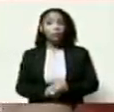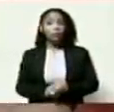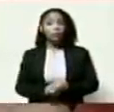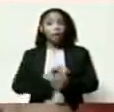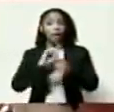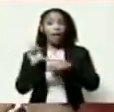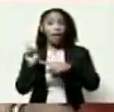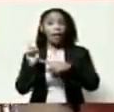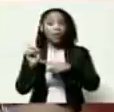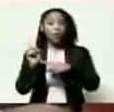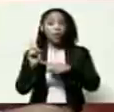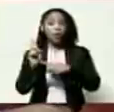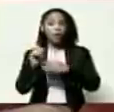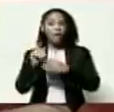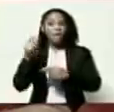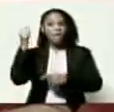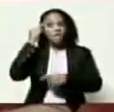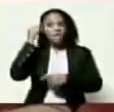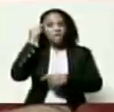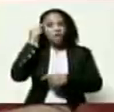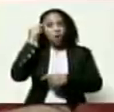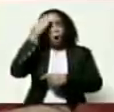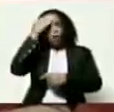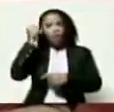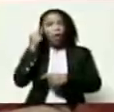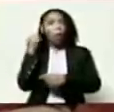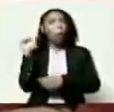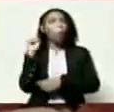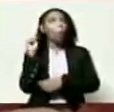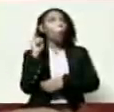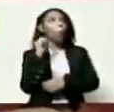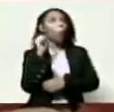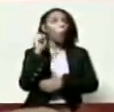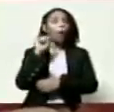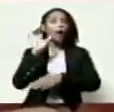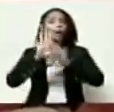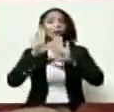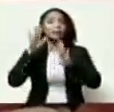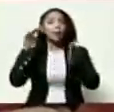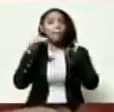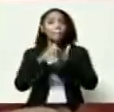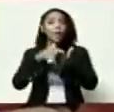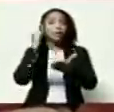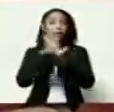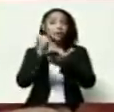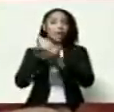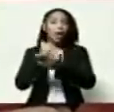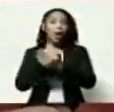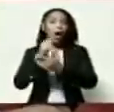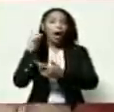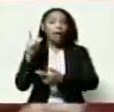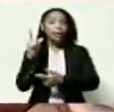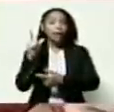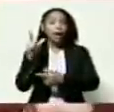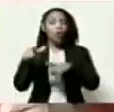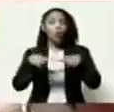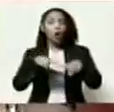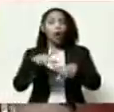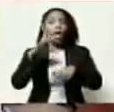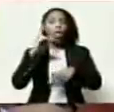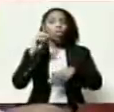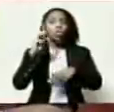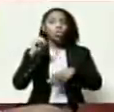ellos a propósito han olvidado los casi 15.000 asesinados en la región de Donbass por el